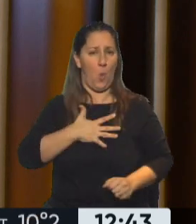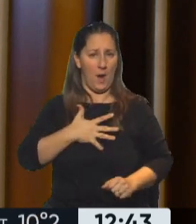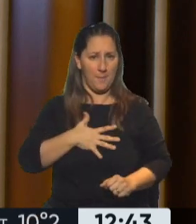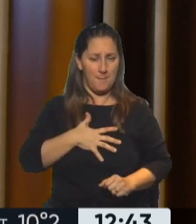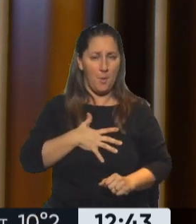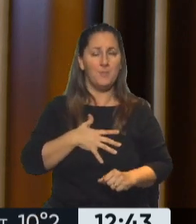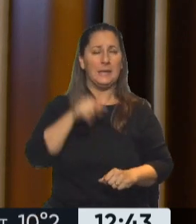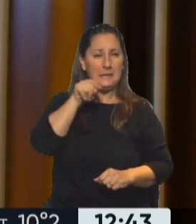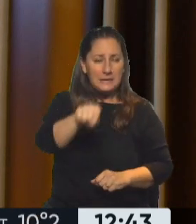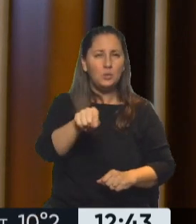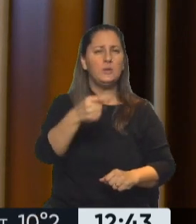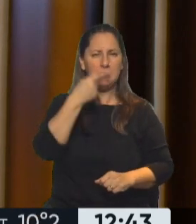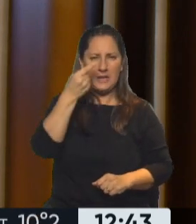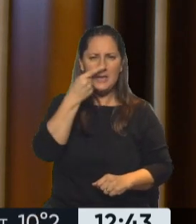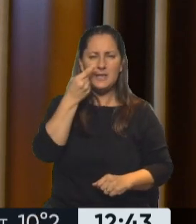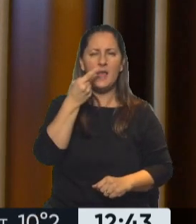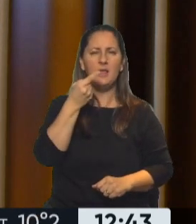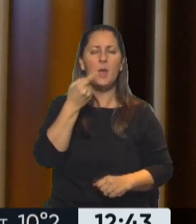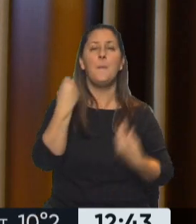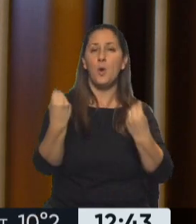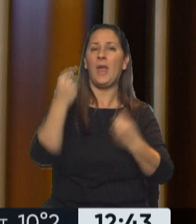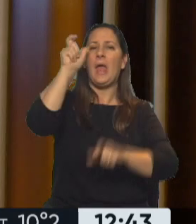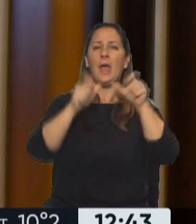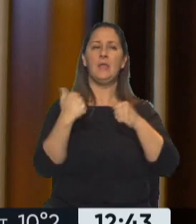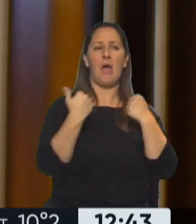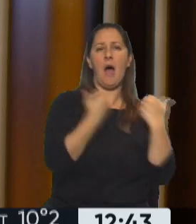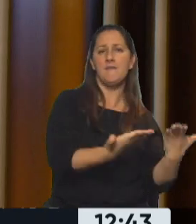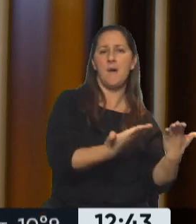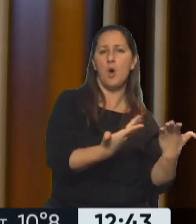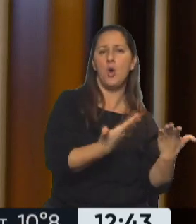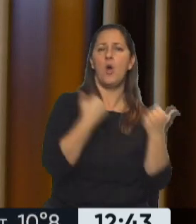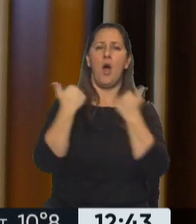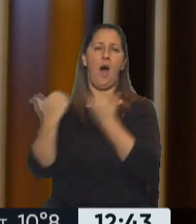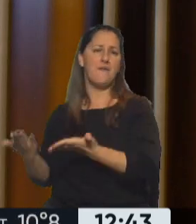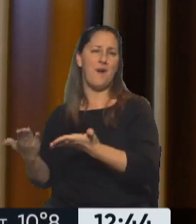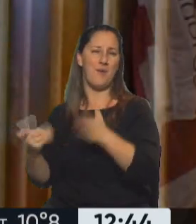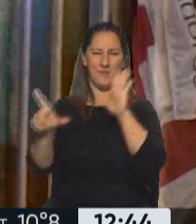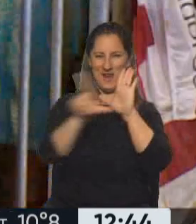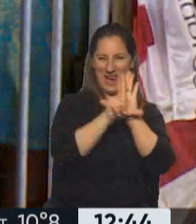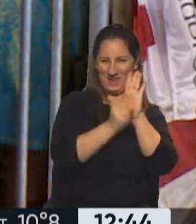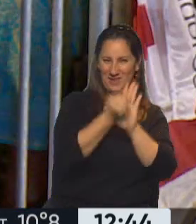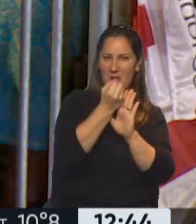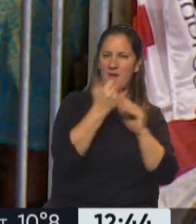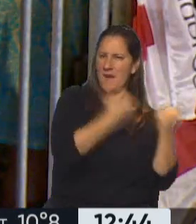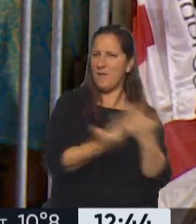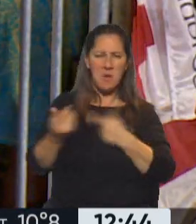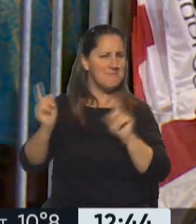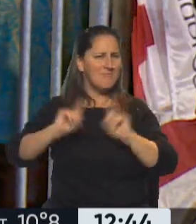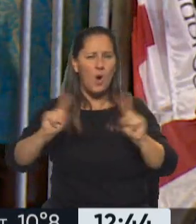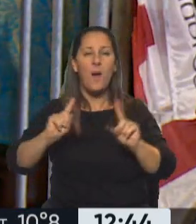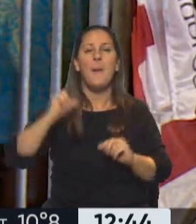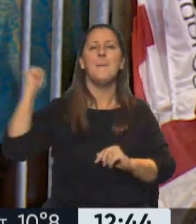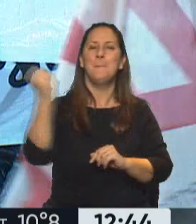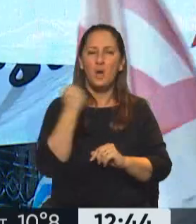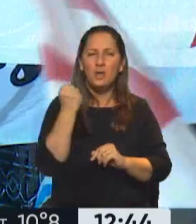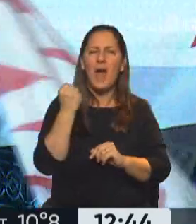Entonces, lo interesante no es solo que la gente esté a favor de una reforma como la que tuvimos hace poco tiempo, sino que las razones por